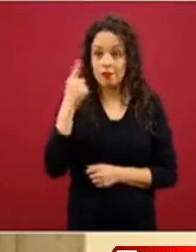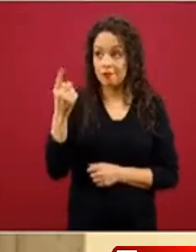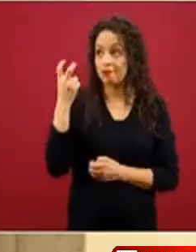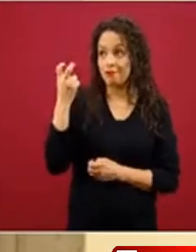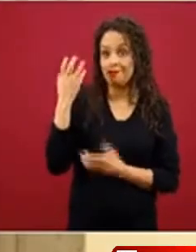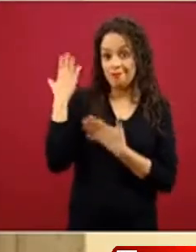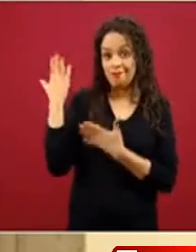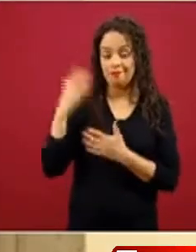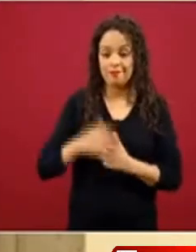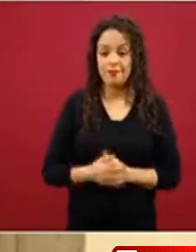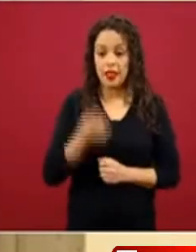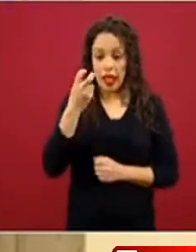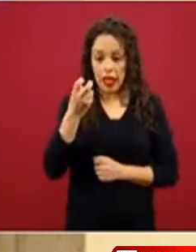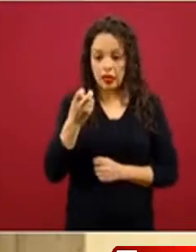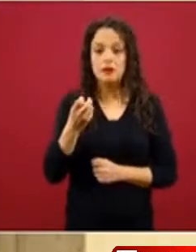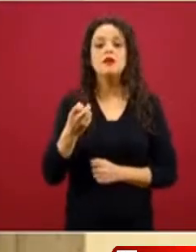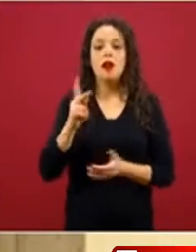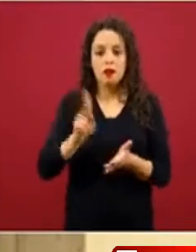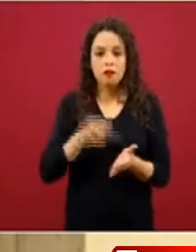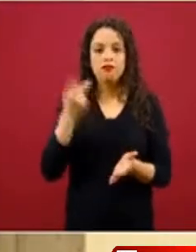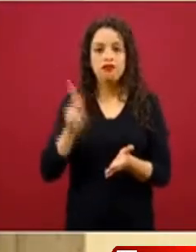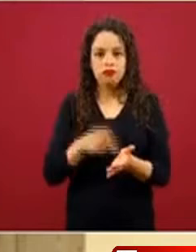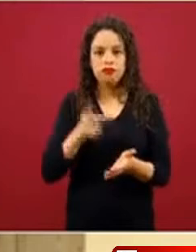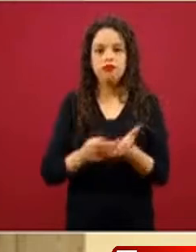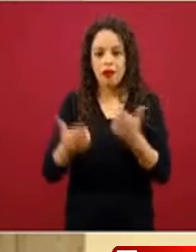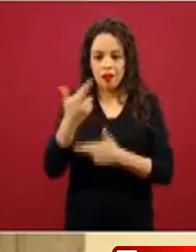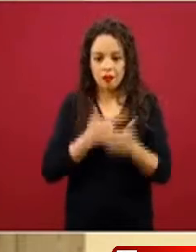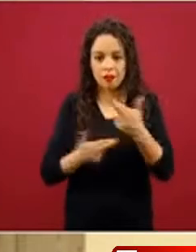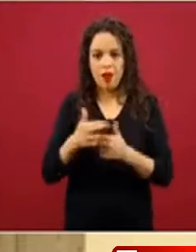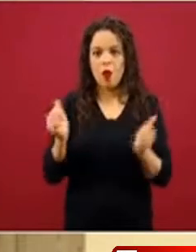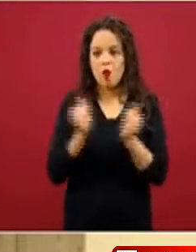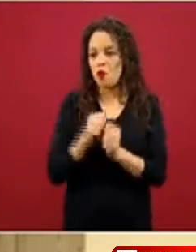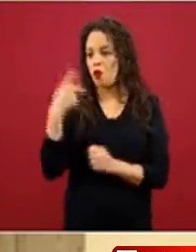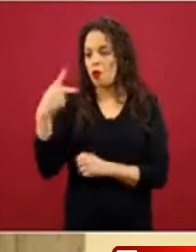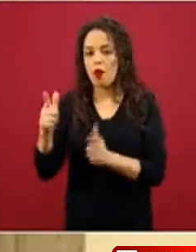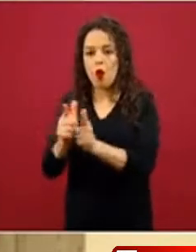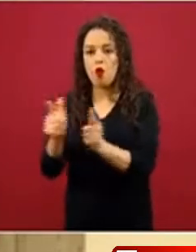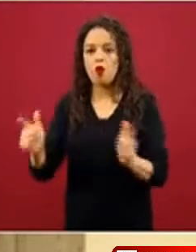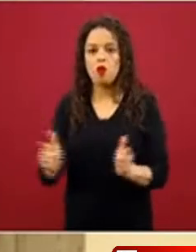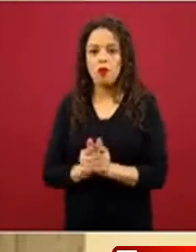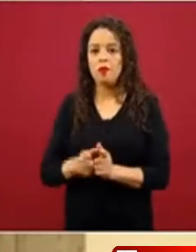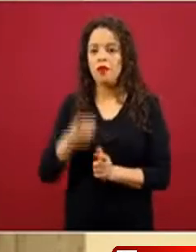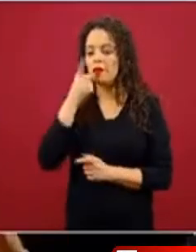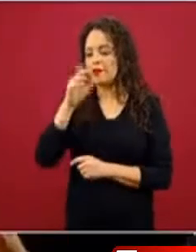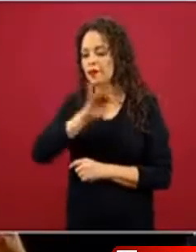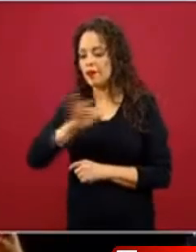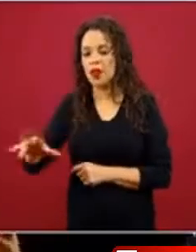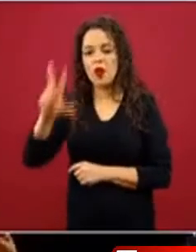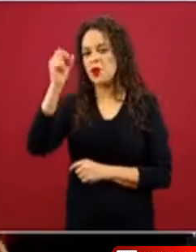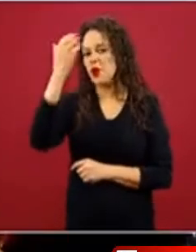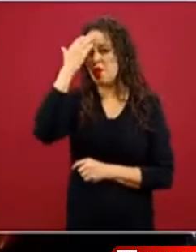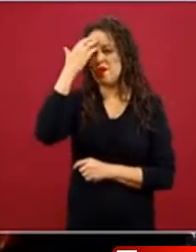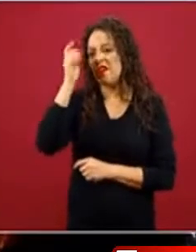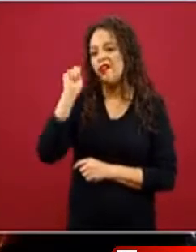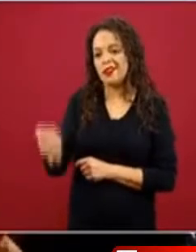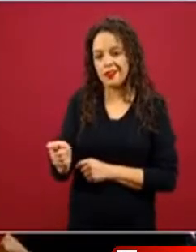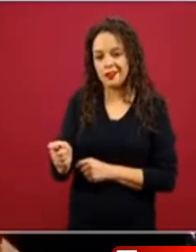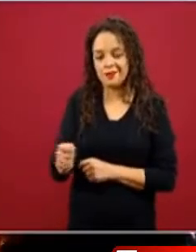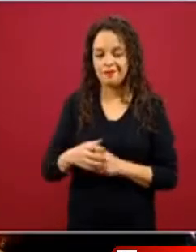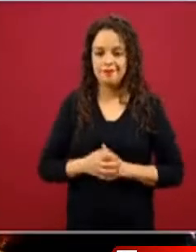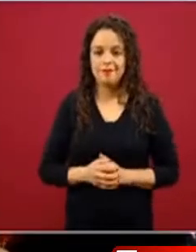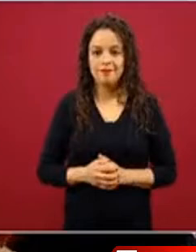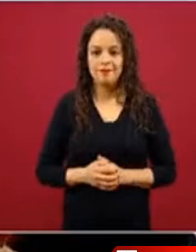seguro esto se repite en todo este otro grupo que dice se desconoce. Otro dato que no está aquí, vamos a integrarlo